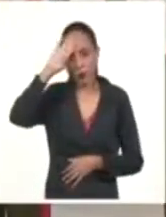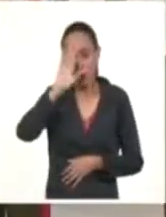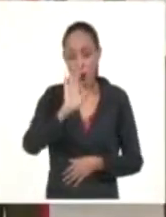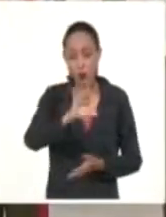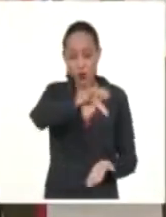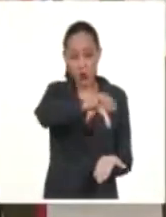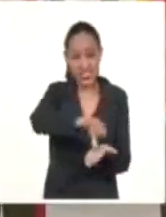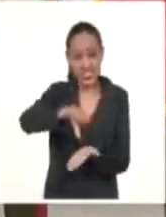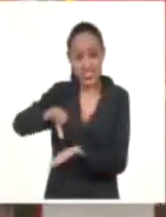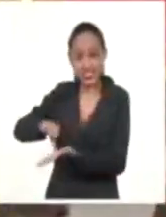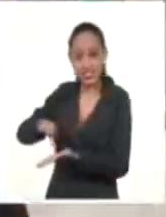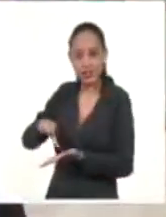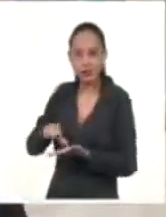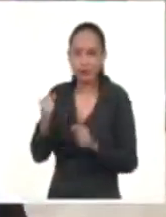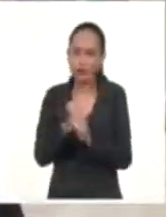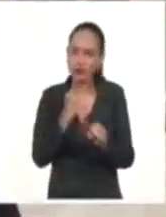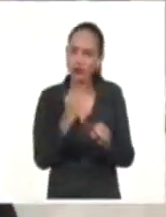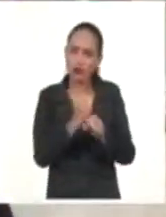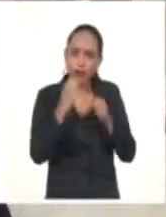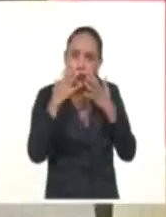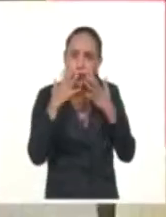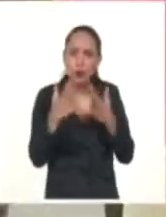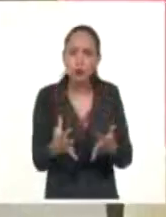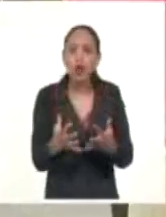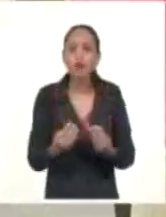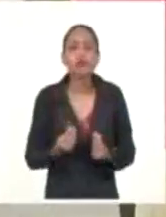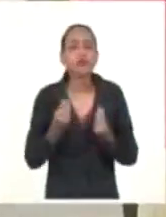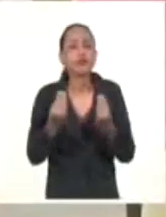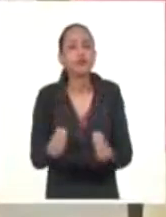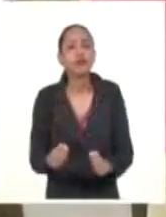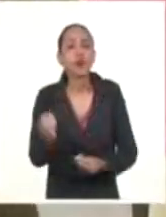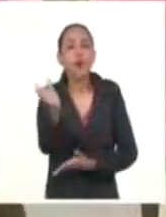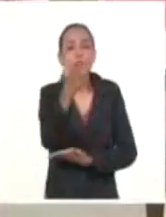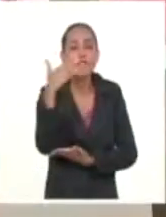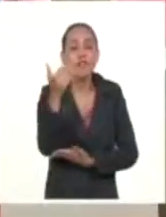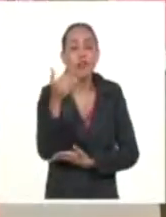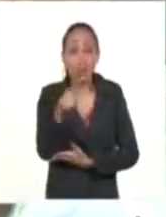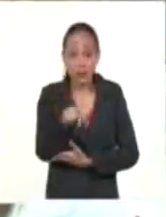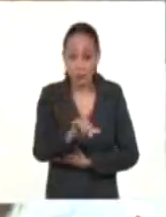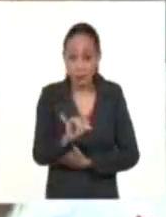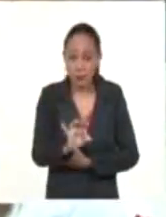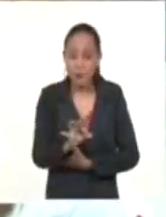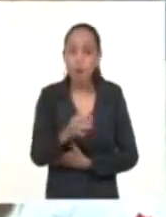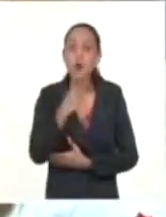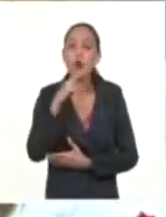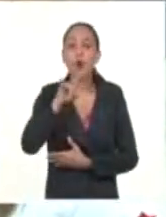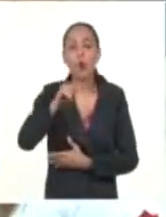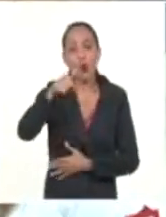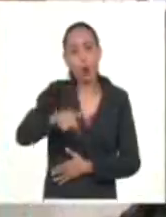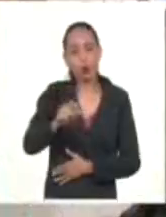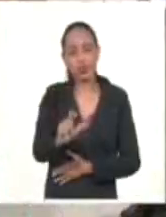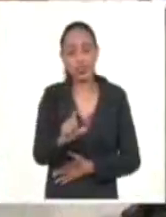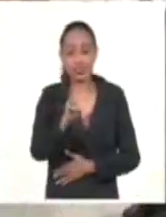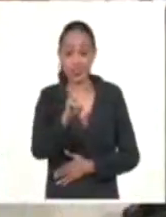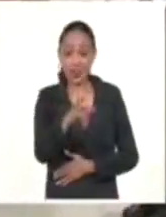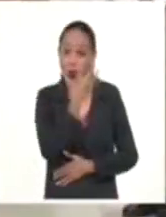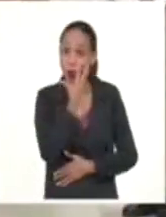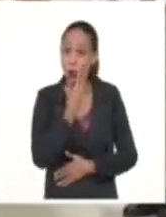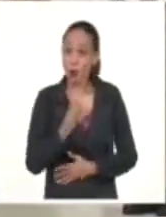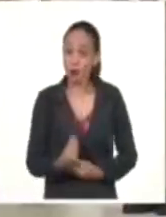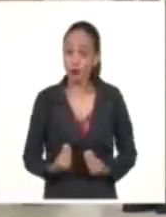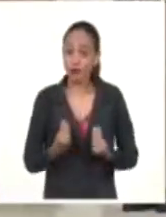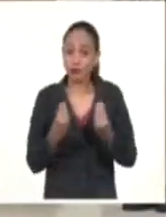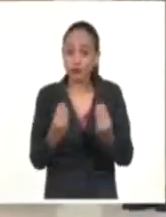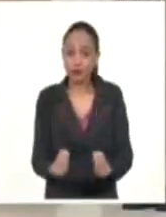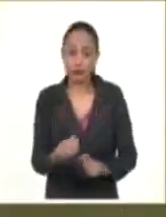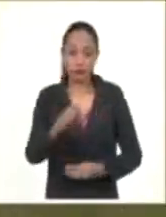centros con una trayectoria destacada fueron acreedores a la bandera de honor de la UJC. 3 jóvenes recibieron la